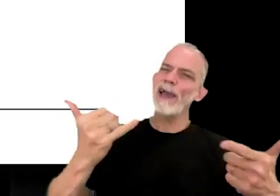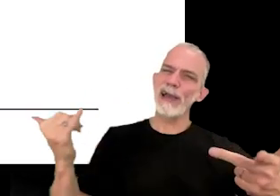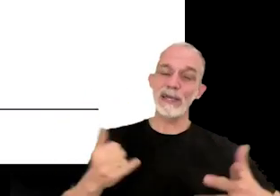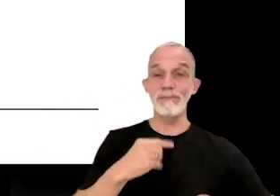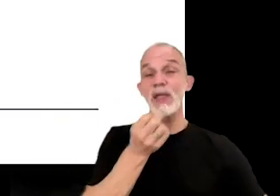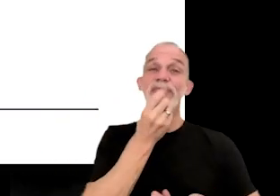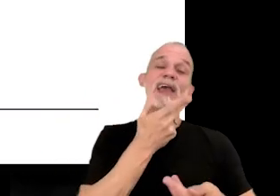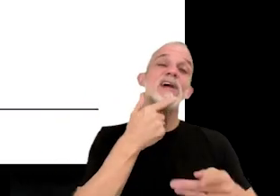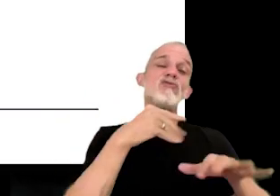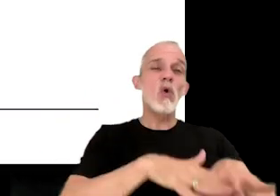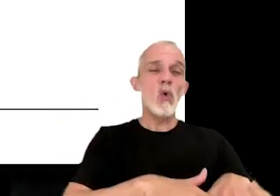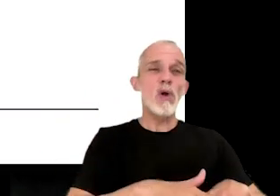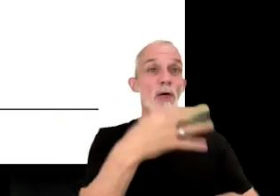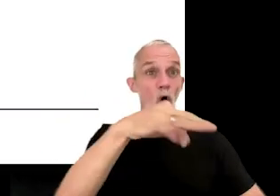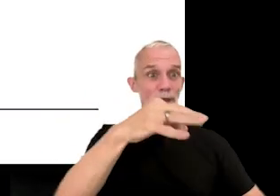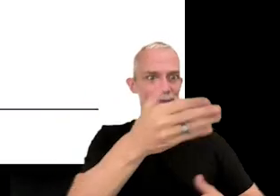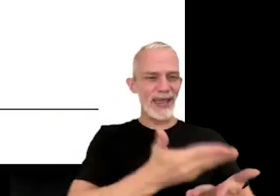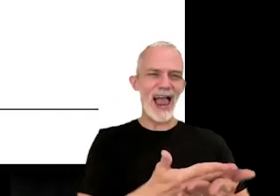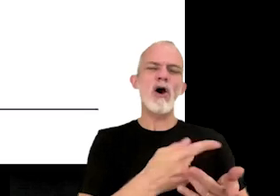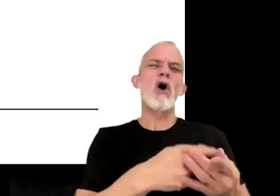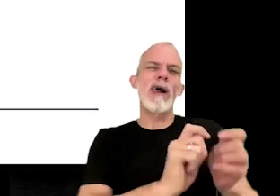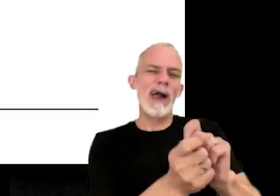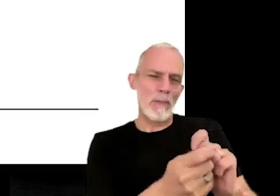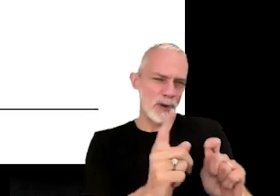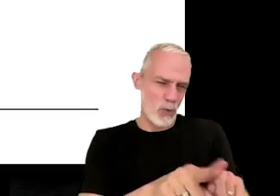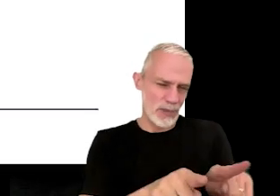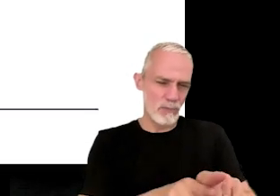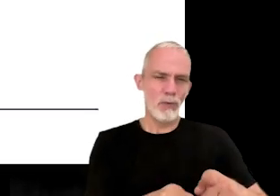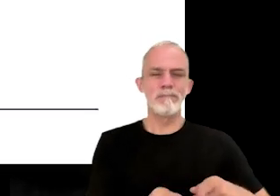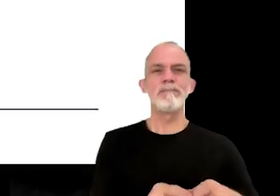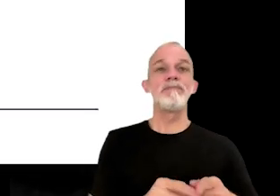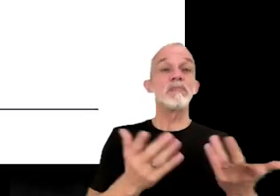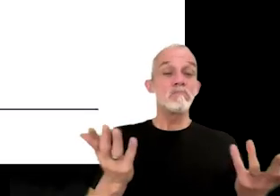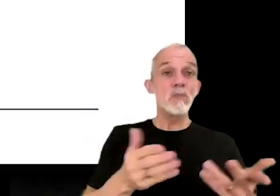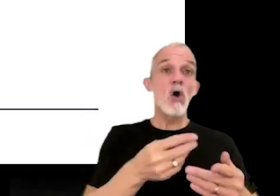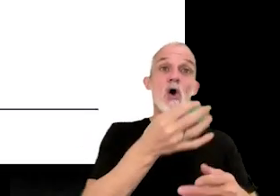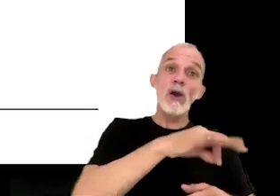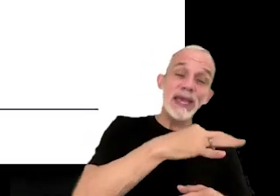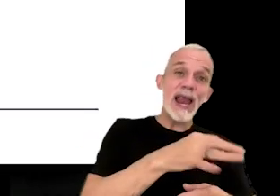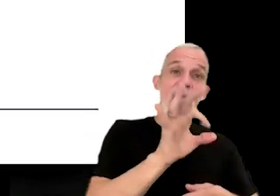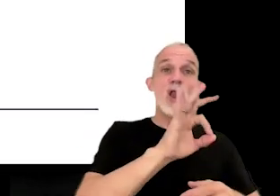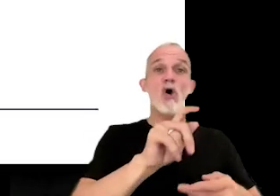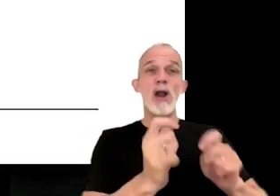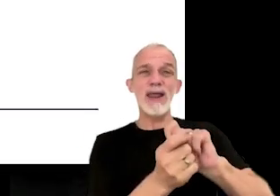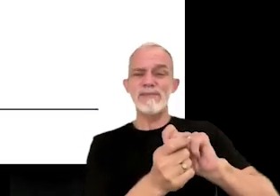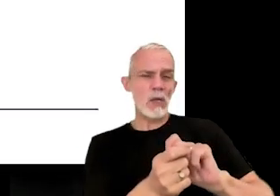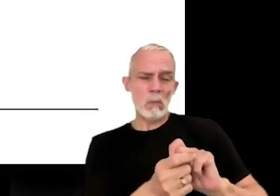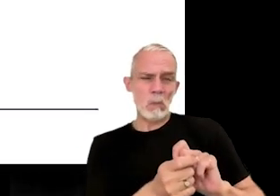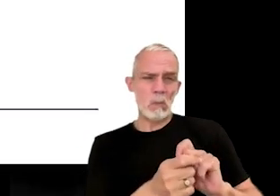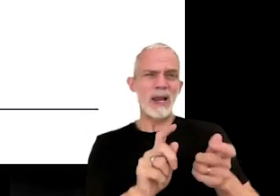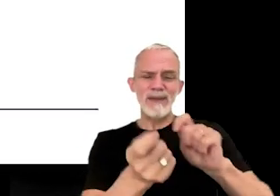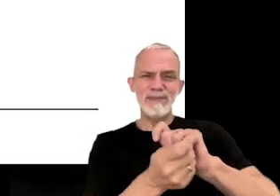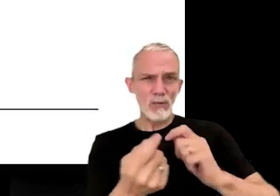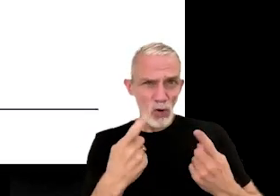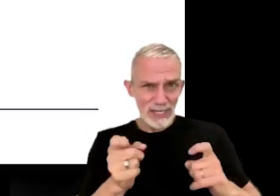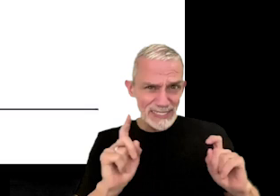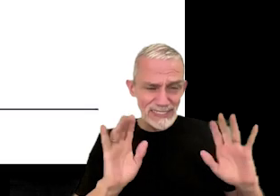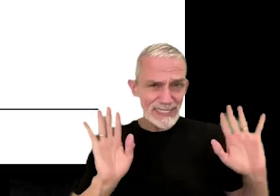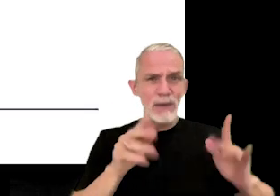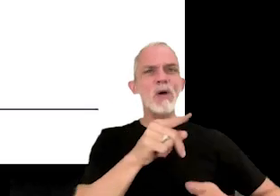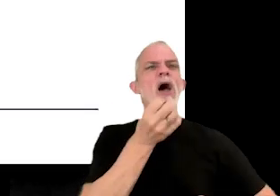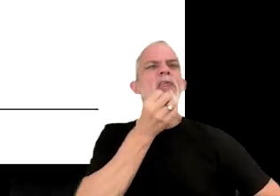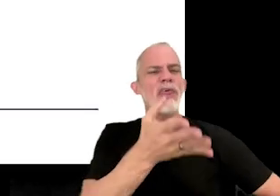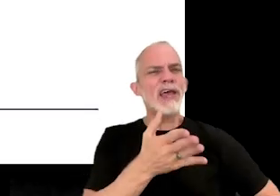declaración jurada original o rectificativa, tanto original como rectificativa, no es necesario rectificar, ¿eh? En donde se